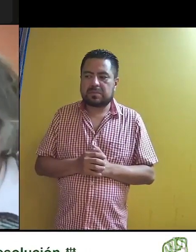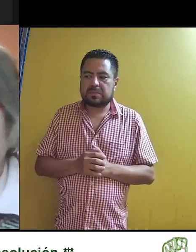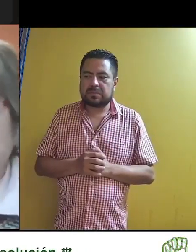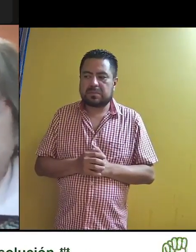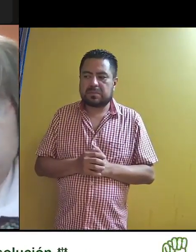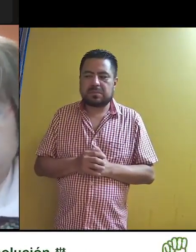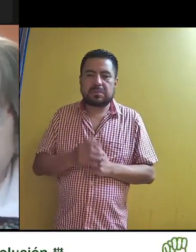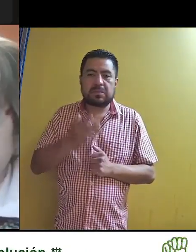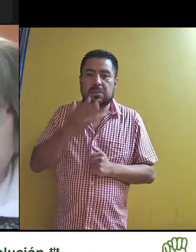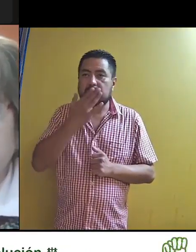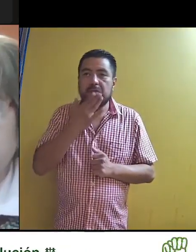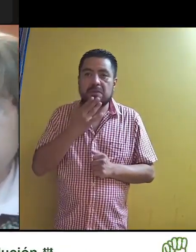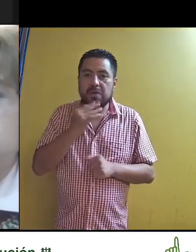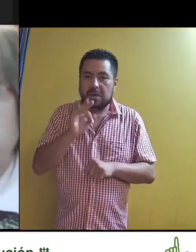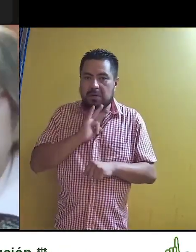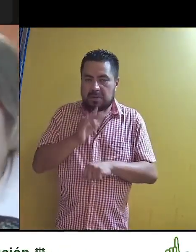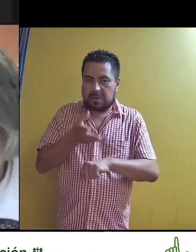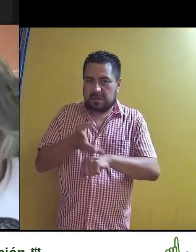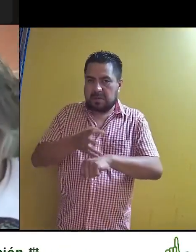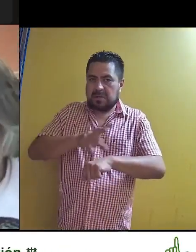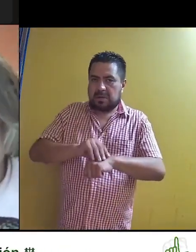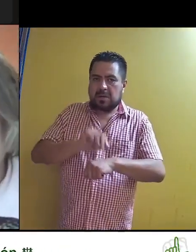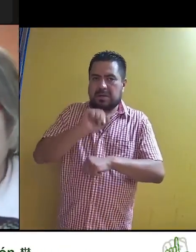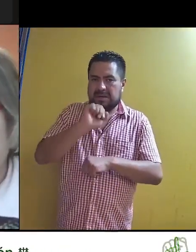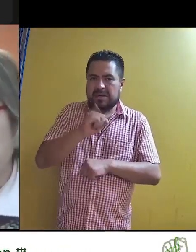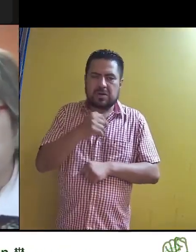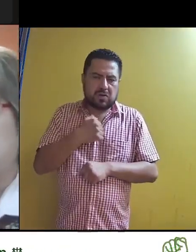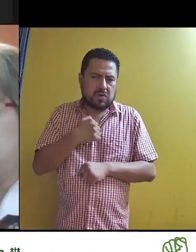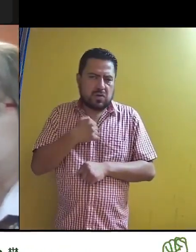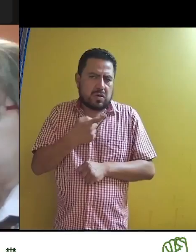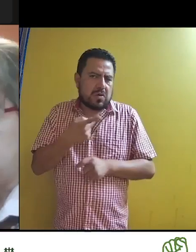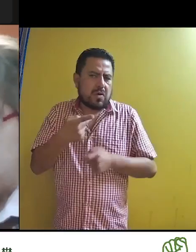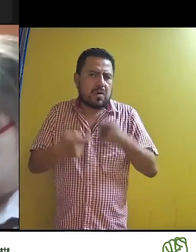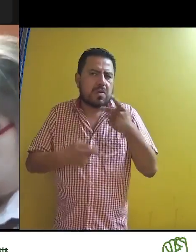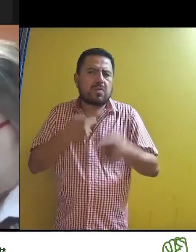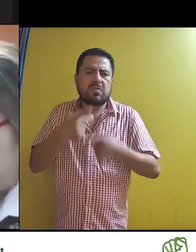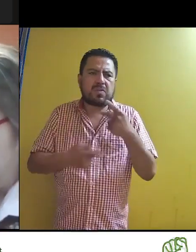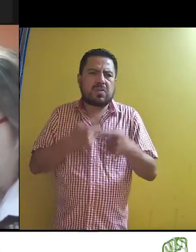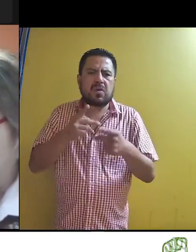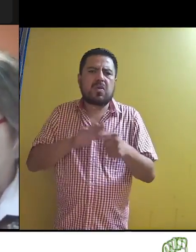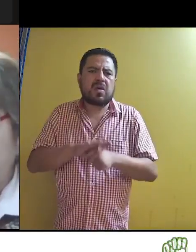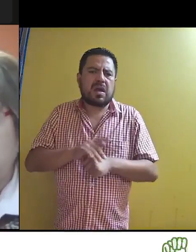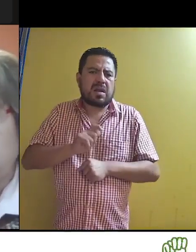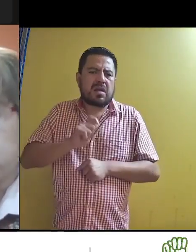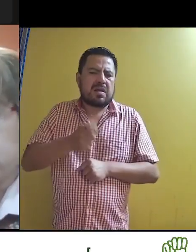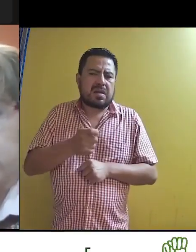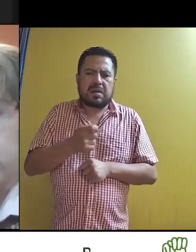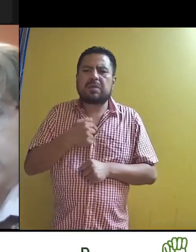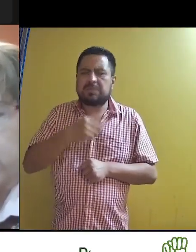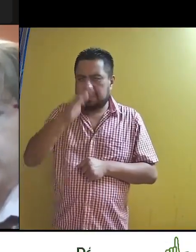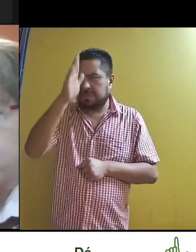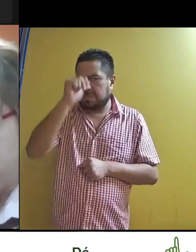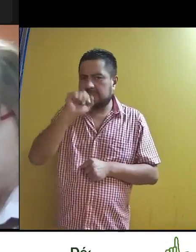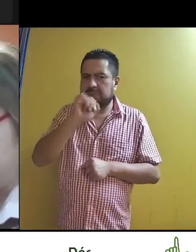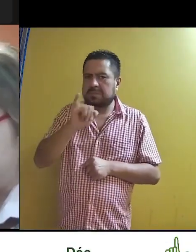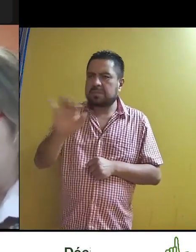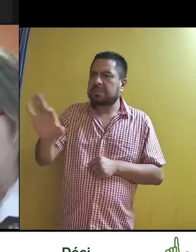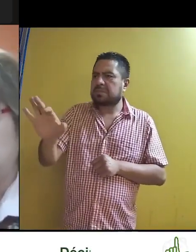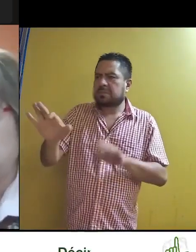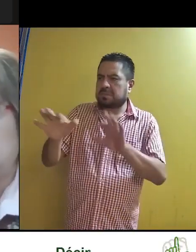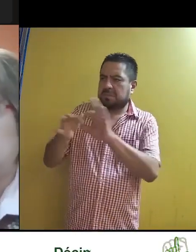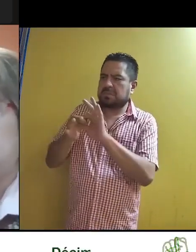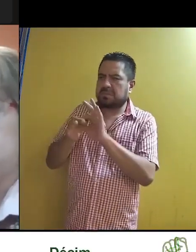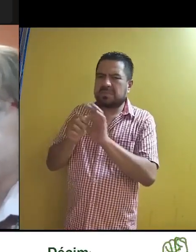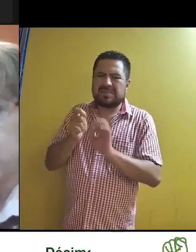Si no es el caso, permítanme entonces sí hacer uso de la voz para coincidir y ratificar